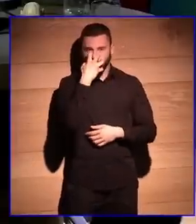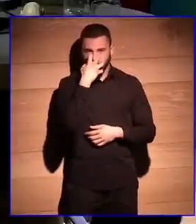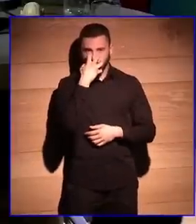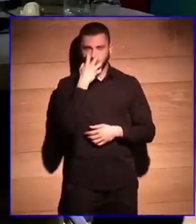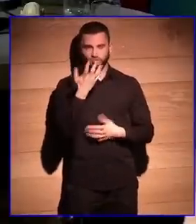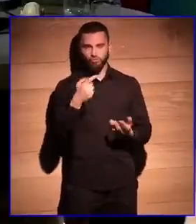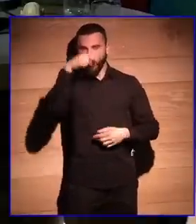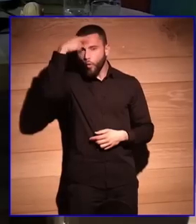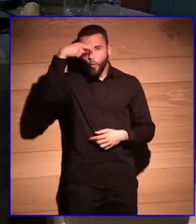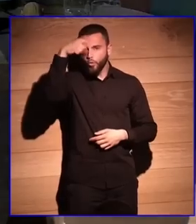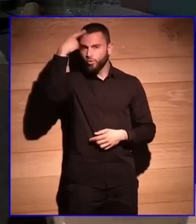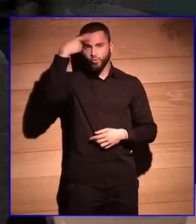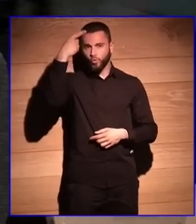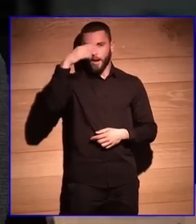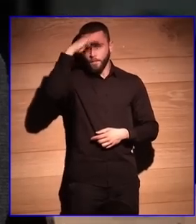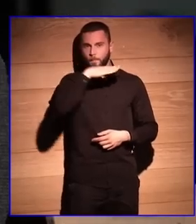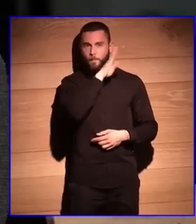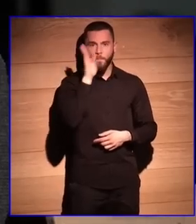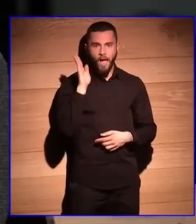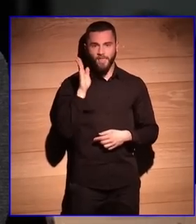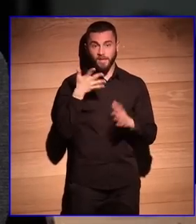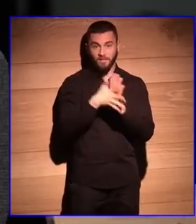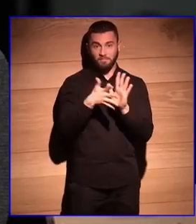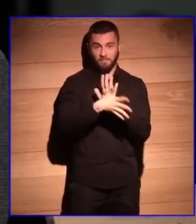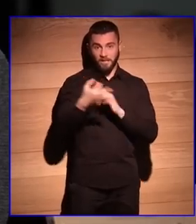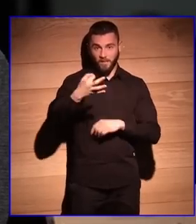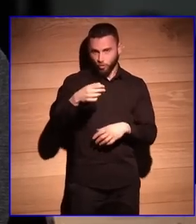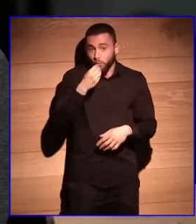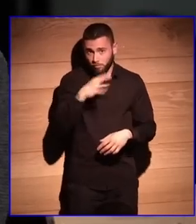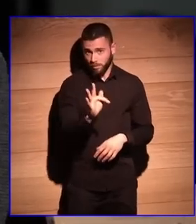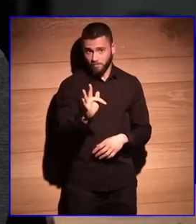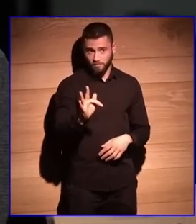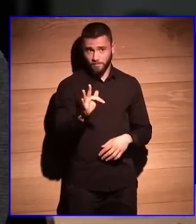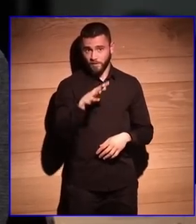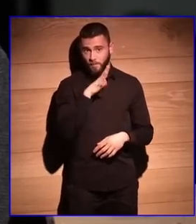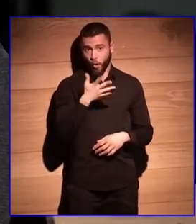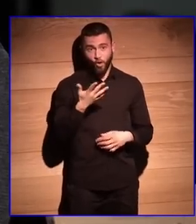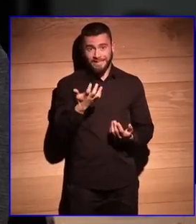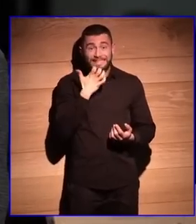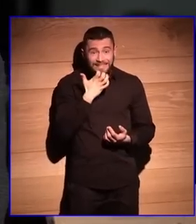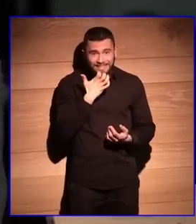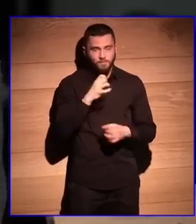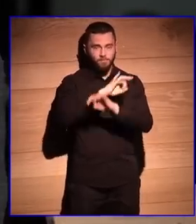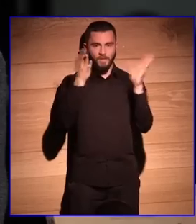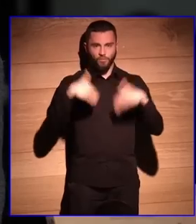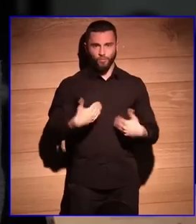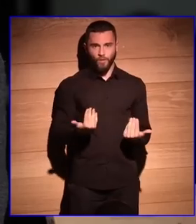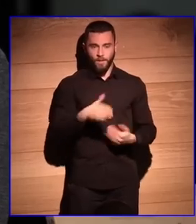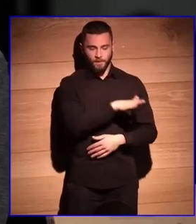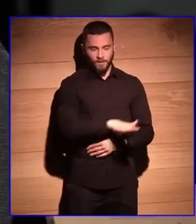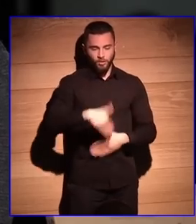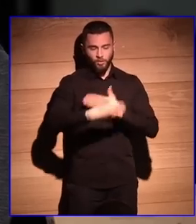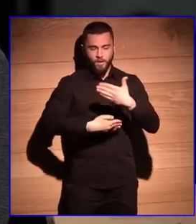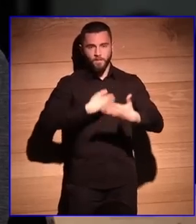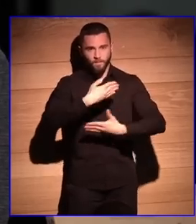es cultural. Te tienen que explicar tus padres que eso es bueno, porque de forma instintiva no estaría tan claro. Sin embargo, con los niños hay algo que es evolutivo